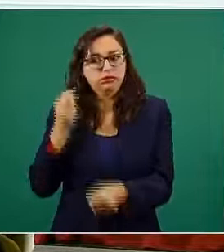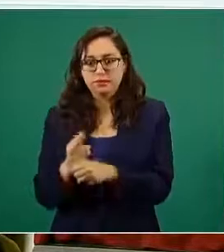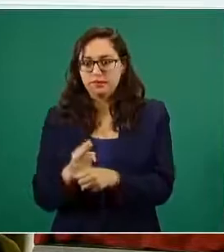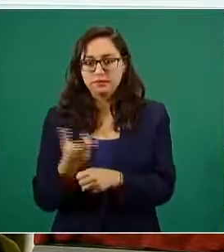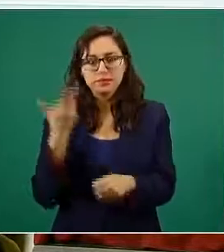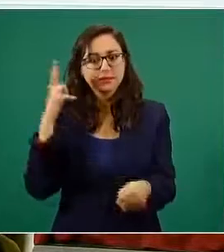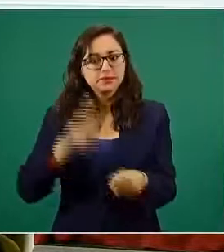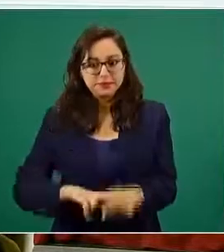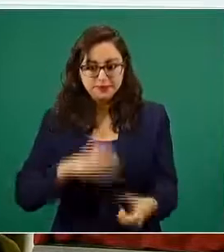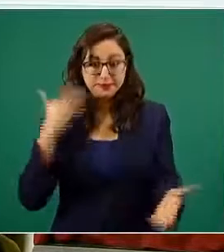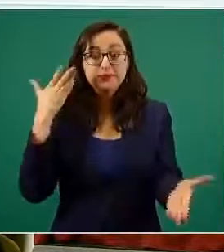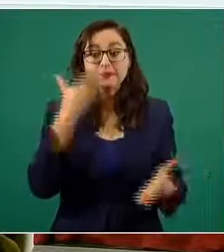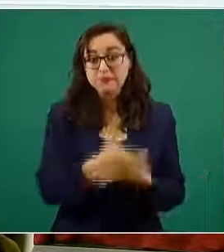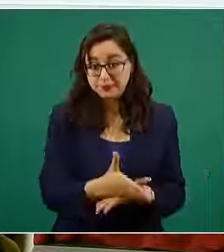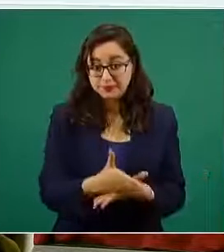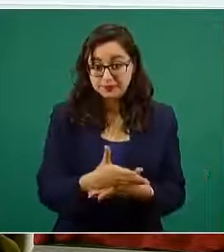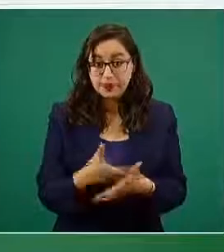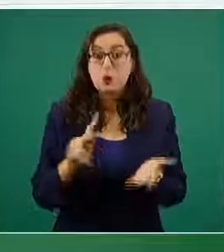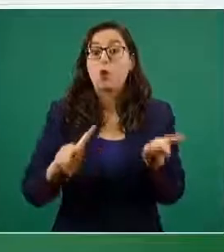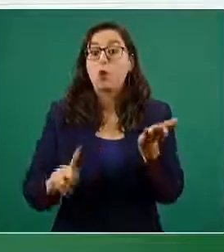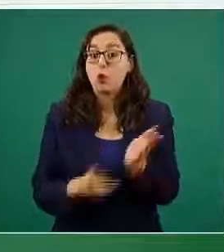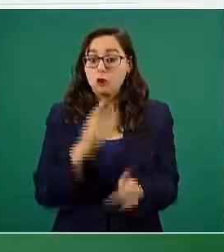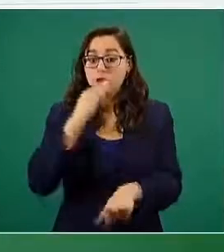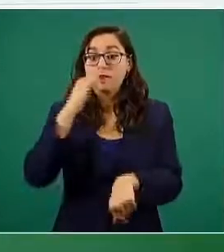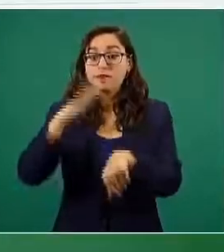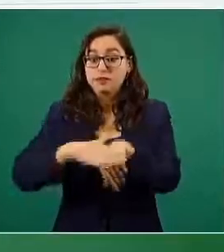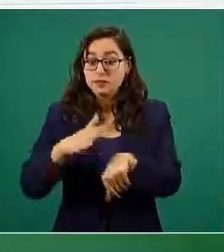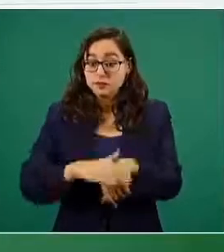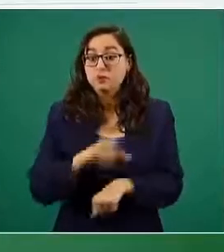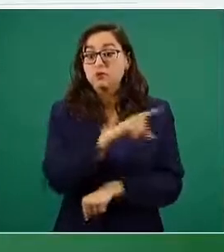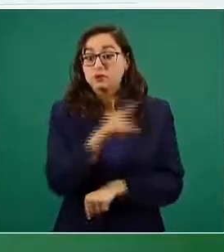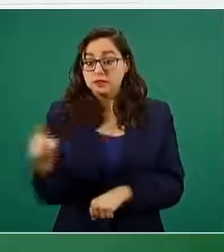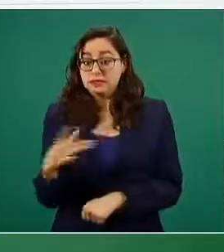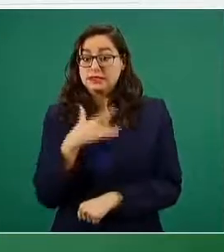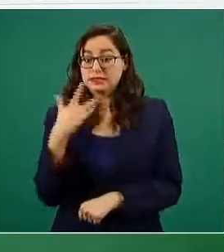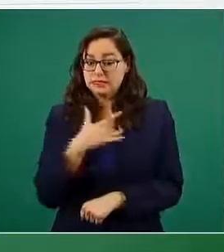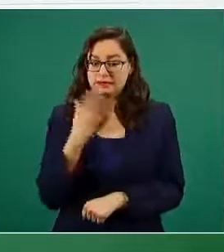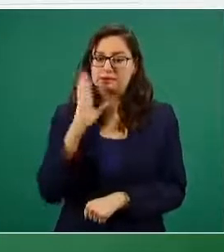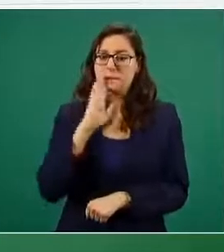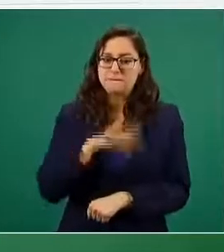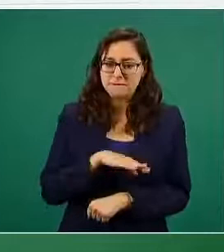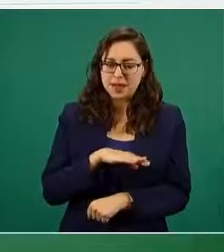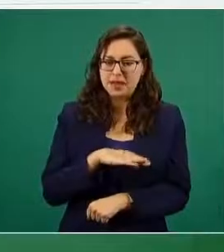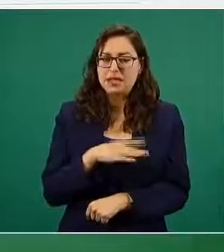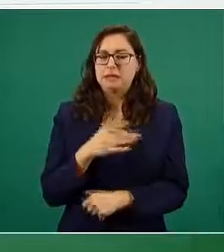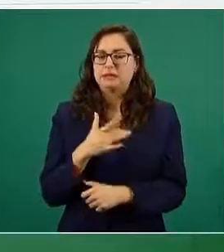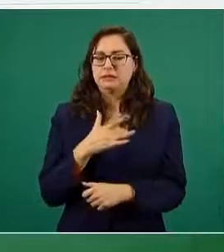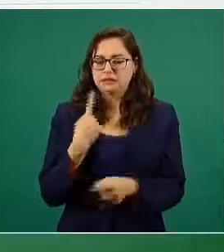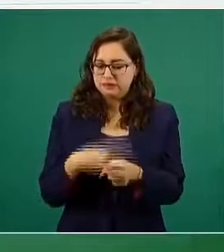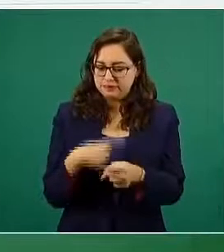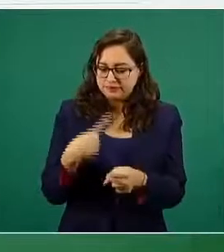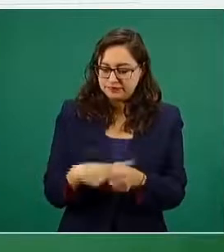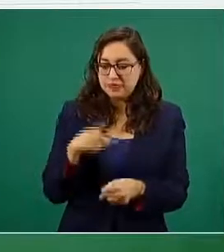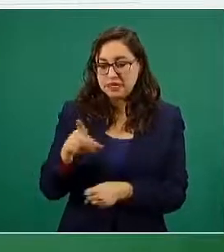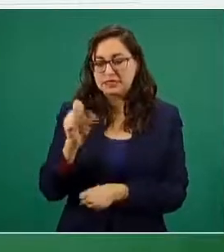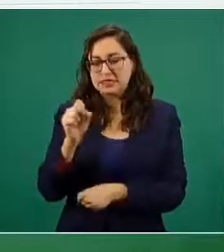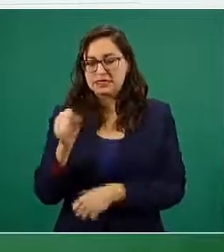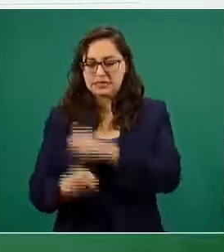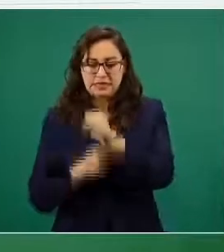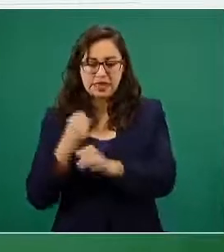usted tiene síntomas de COVID y tiene 60 o más años de edad, o tiene enfermedades crónicas, diabetes,